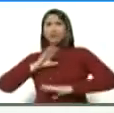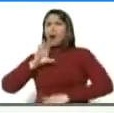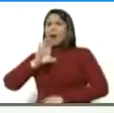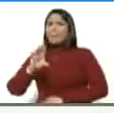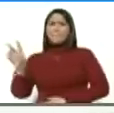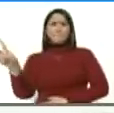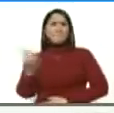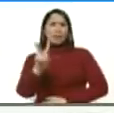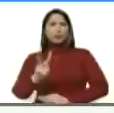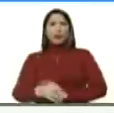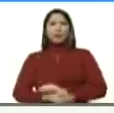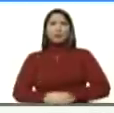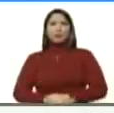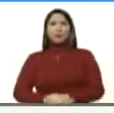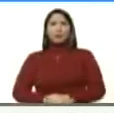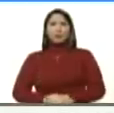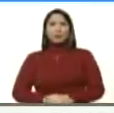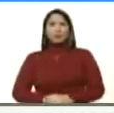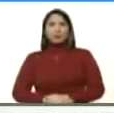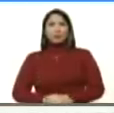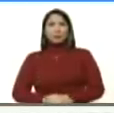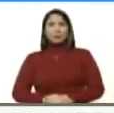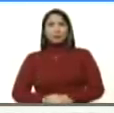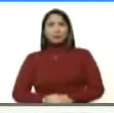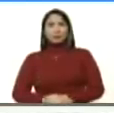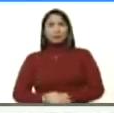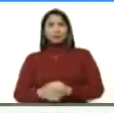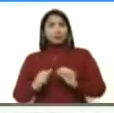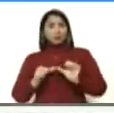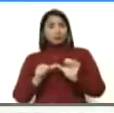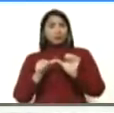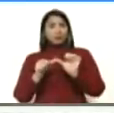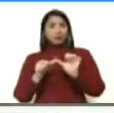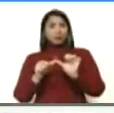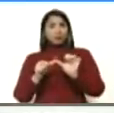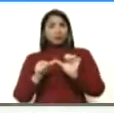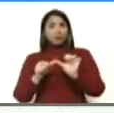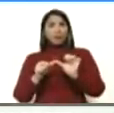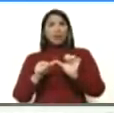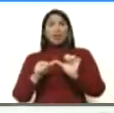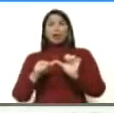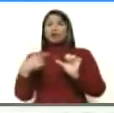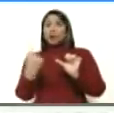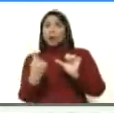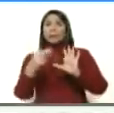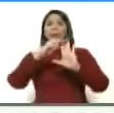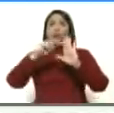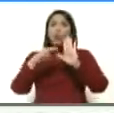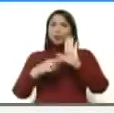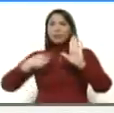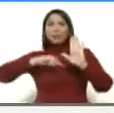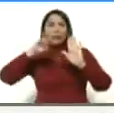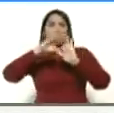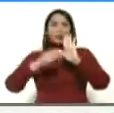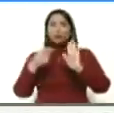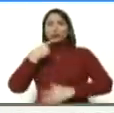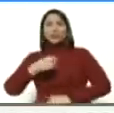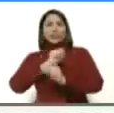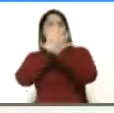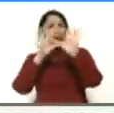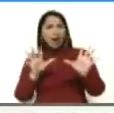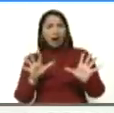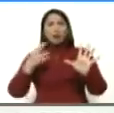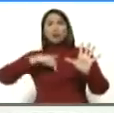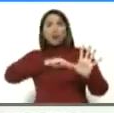República Bolivariana de Venezuela, que sigue no solamente las normas de nuestra Constitución, que establece muy claramente